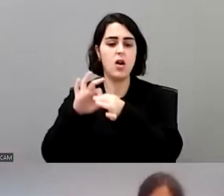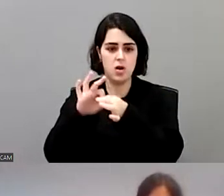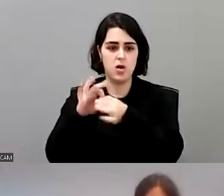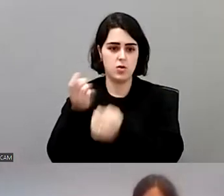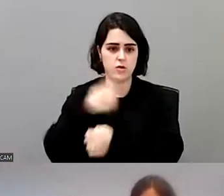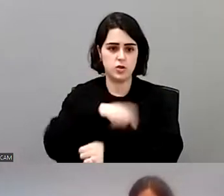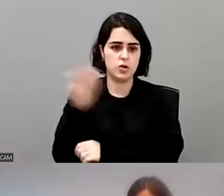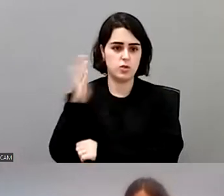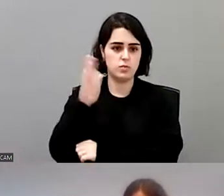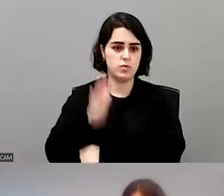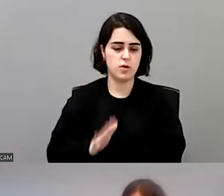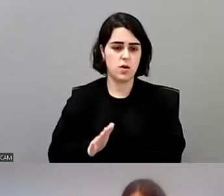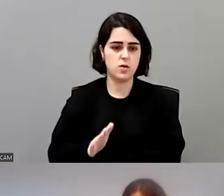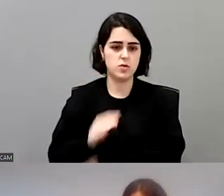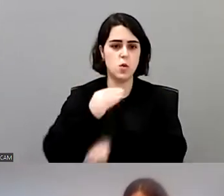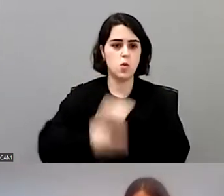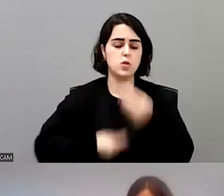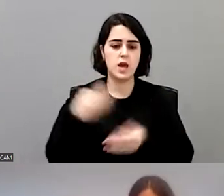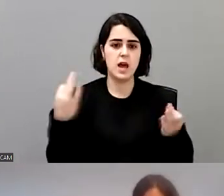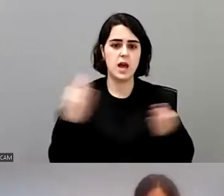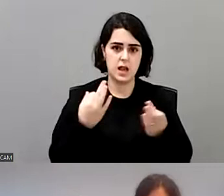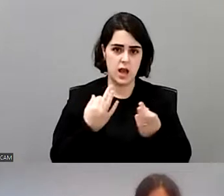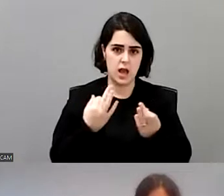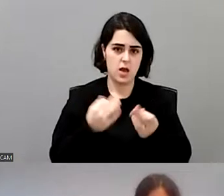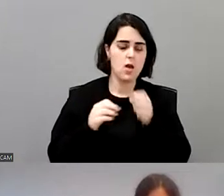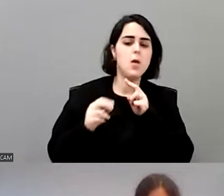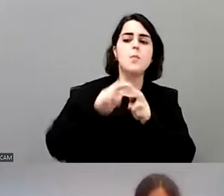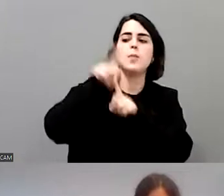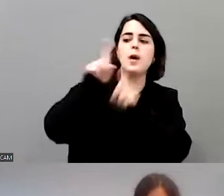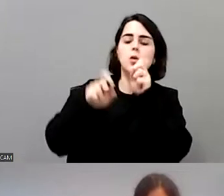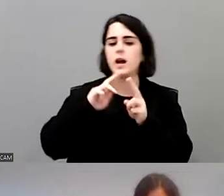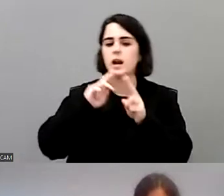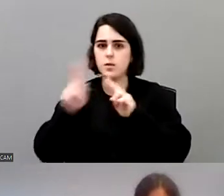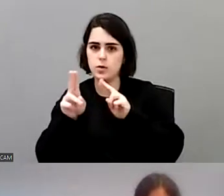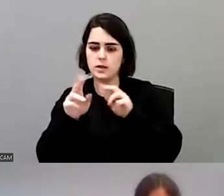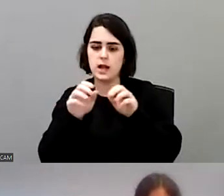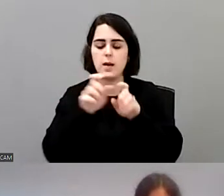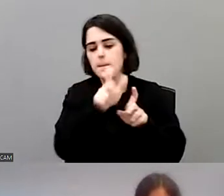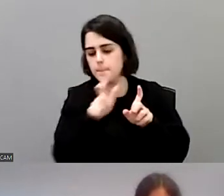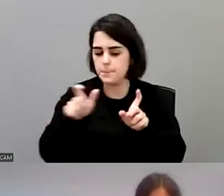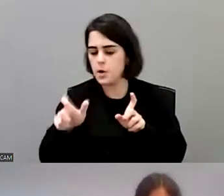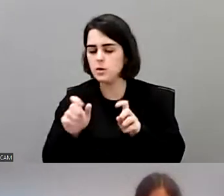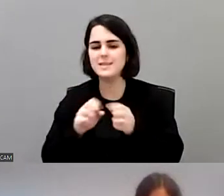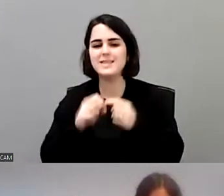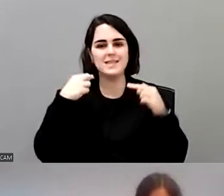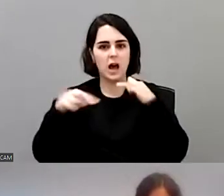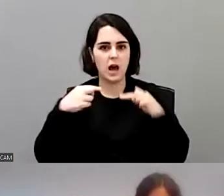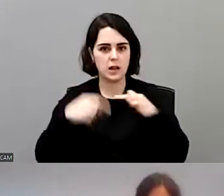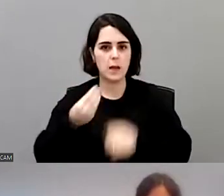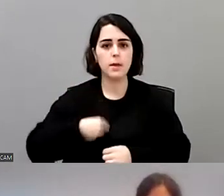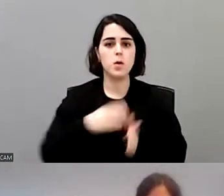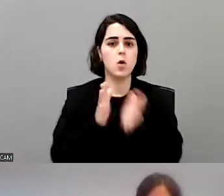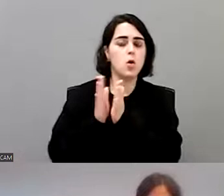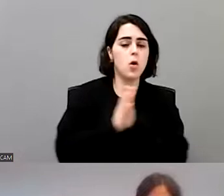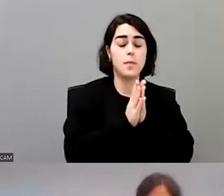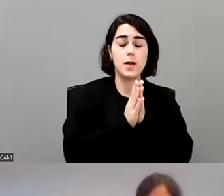exponiendo, utilicéis el medio de preguntas y respuestas que está al lado del chat, ¿vale? De este modo, las compañeras van a ir